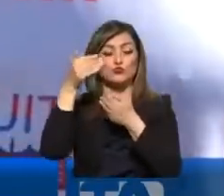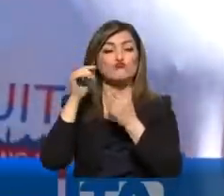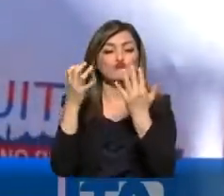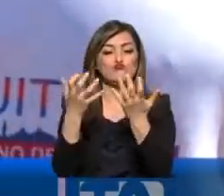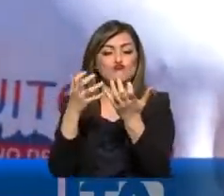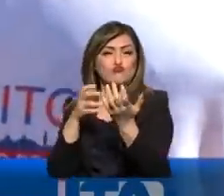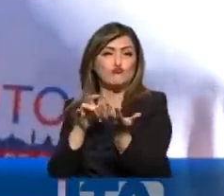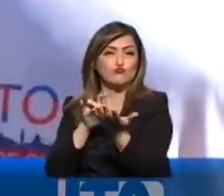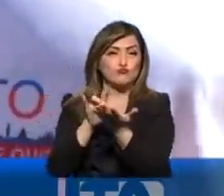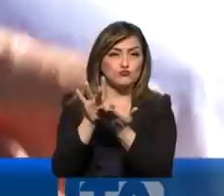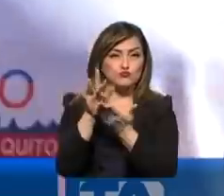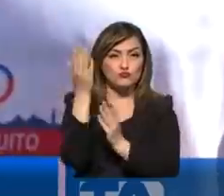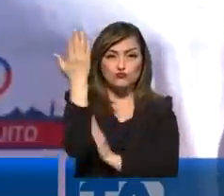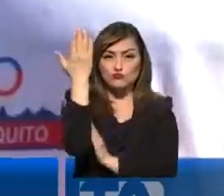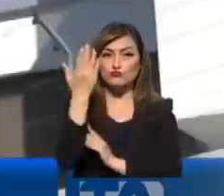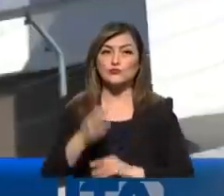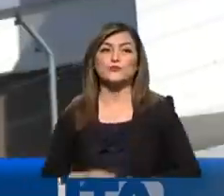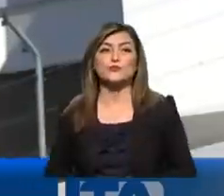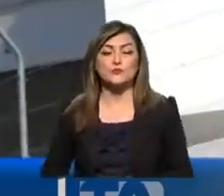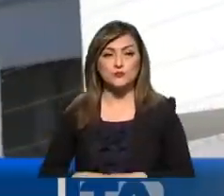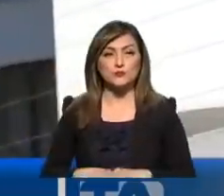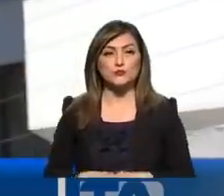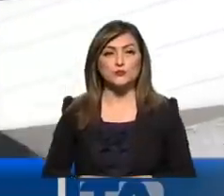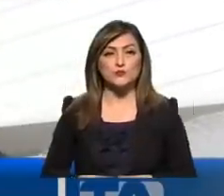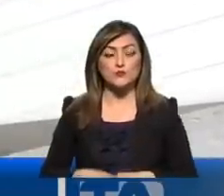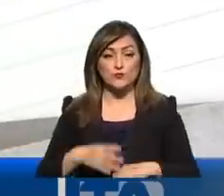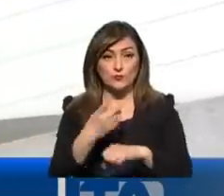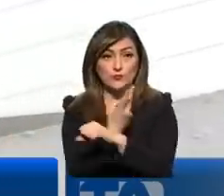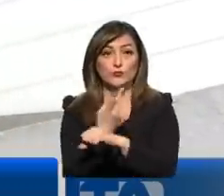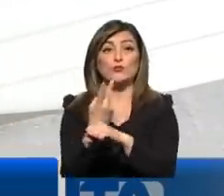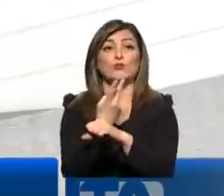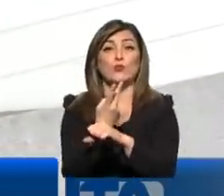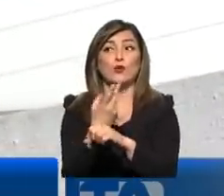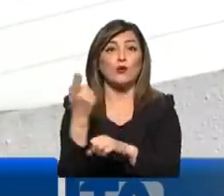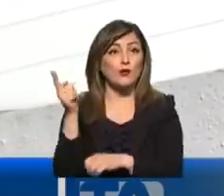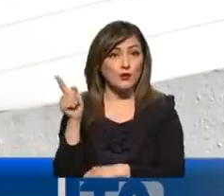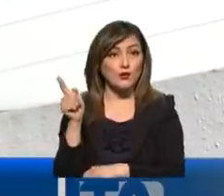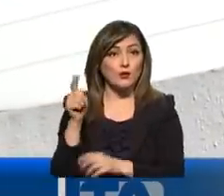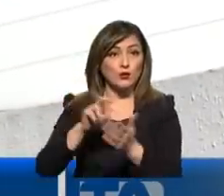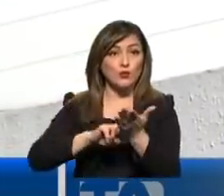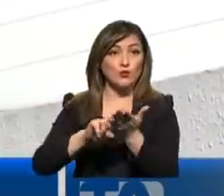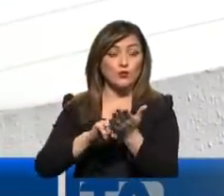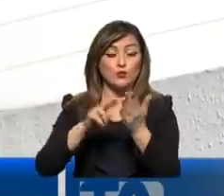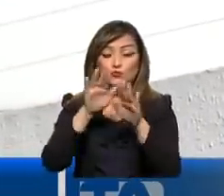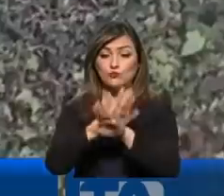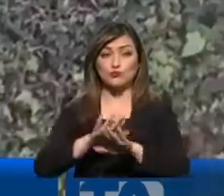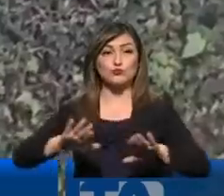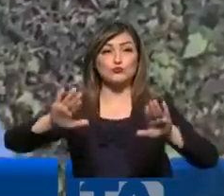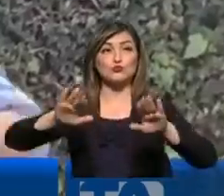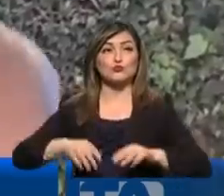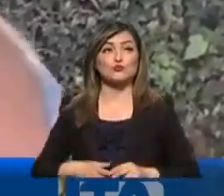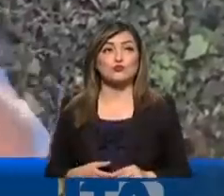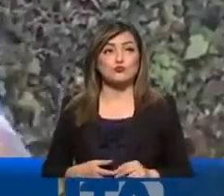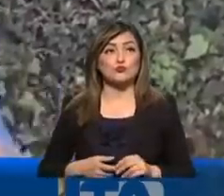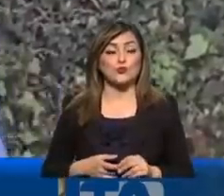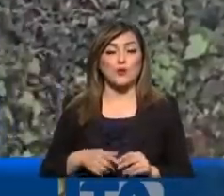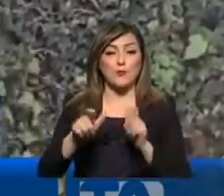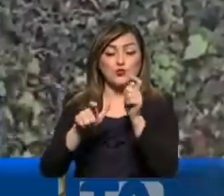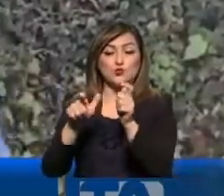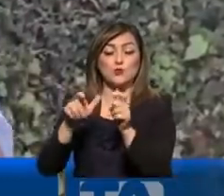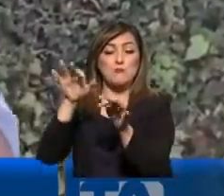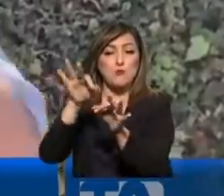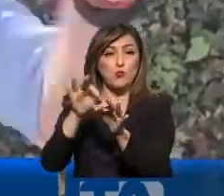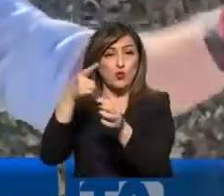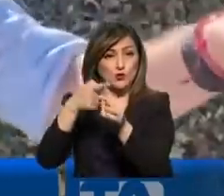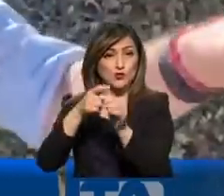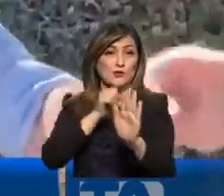la remoción del alcalde. Y en menos de 2 horas se conoció que la sesión había concluido. Quienes traicionan al pueblo de